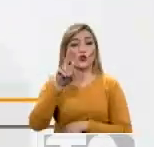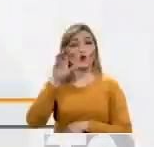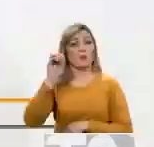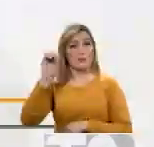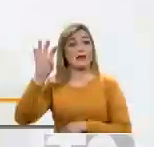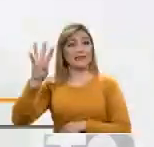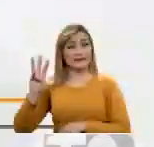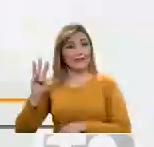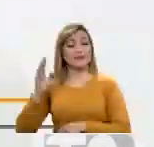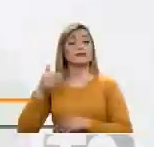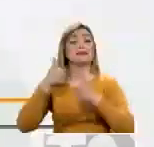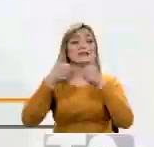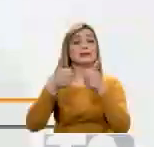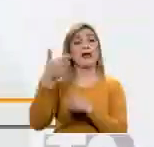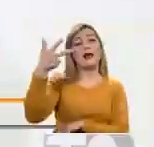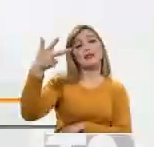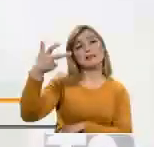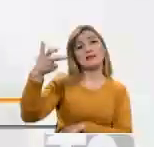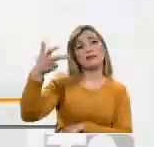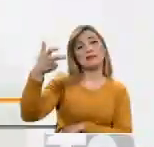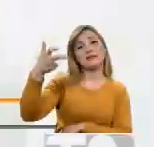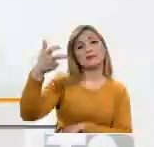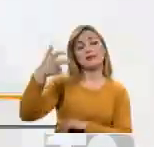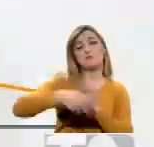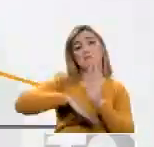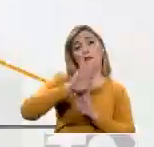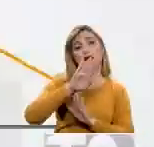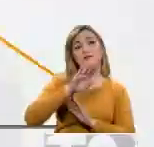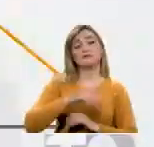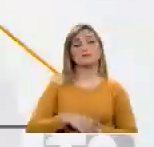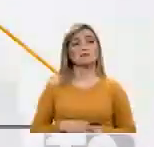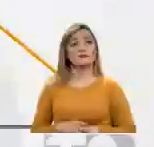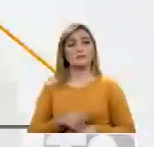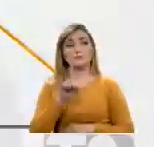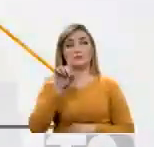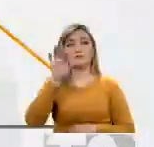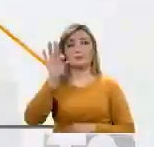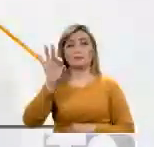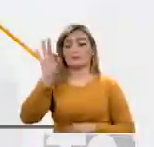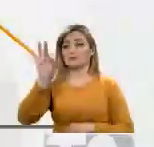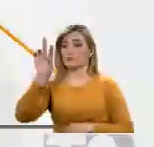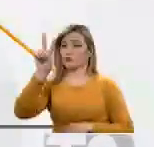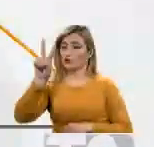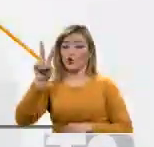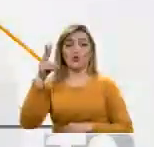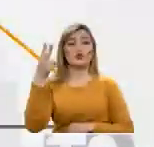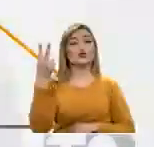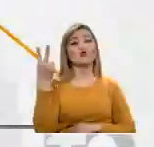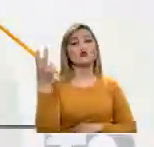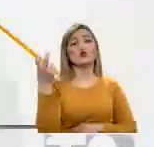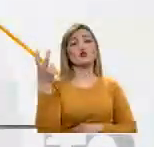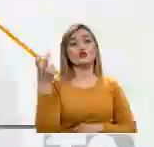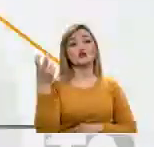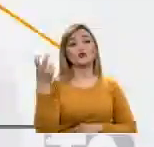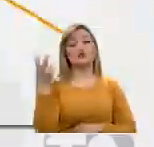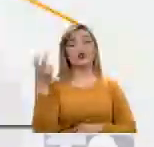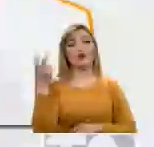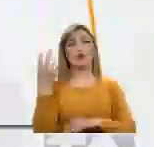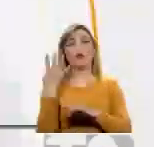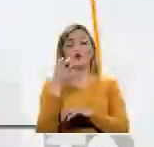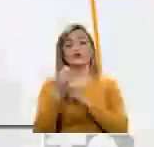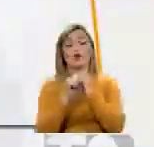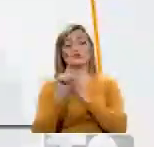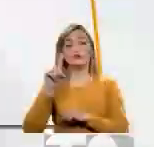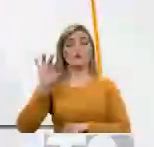que se presentaron en las elecciones de 2006. En 1992 fueron 12. Y 4 años antes,